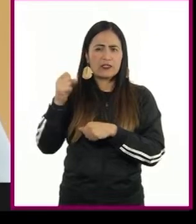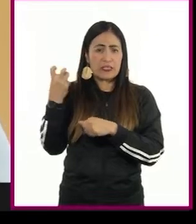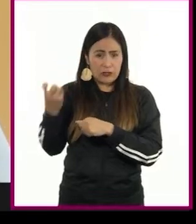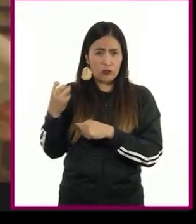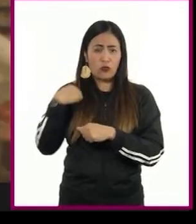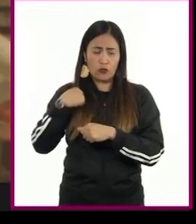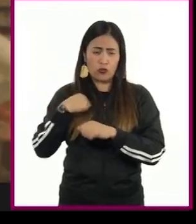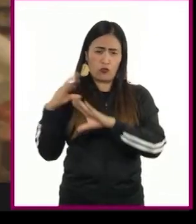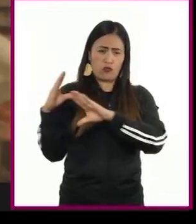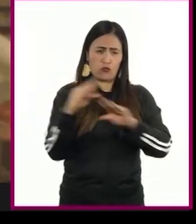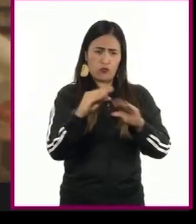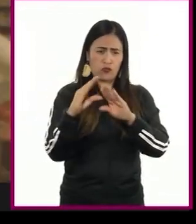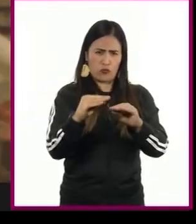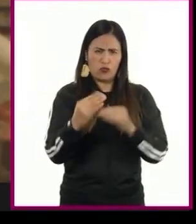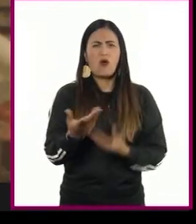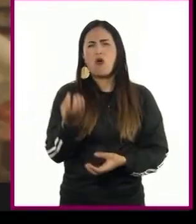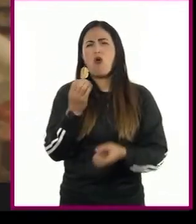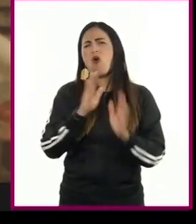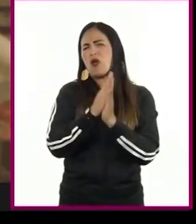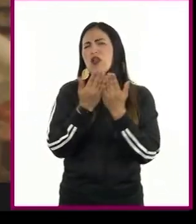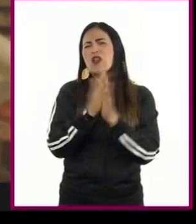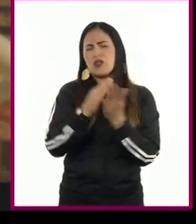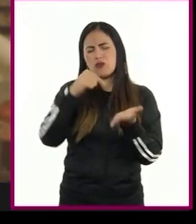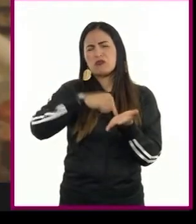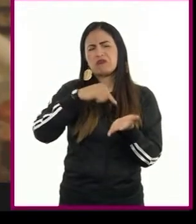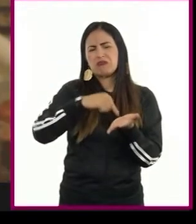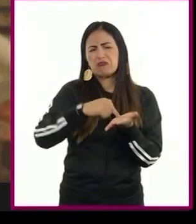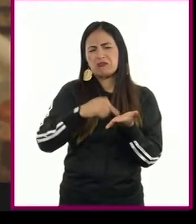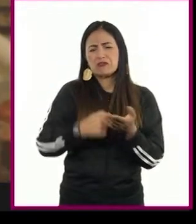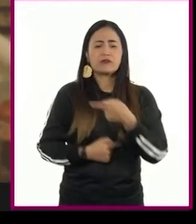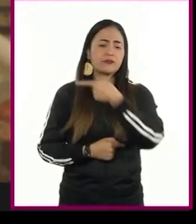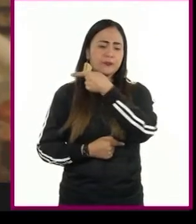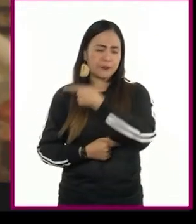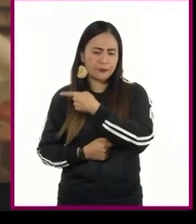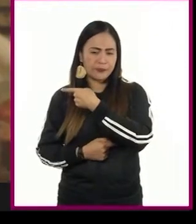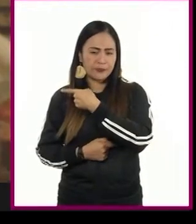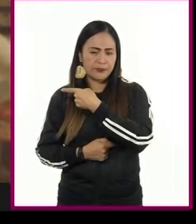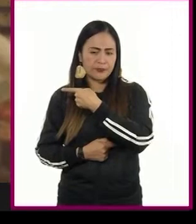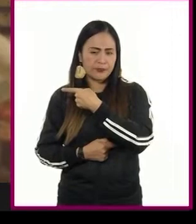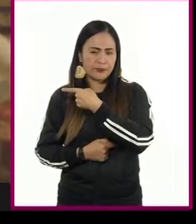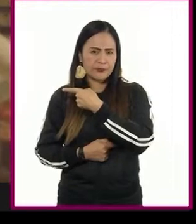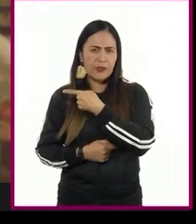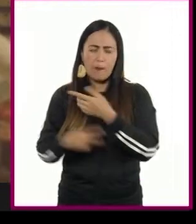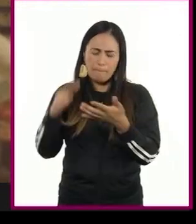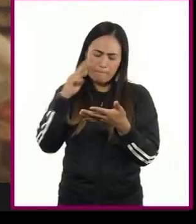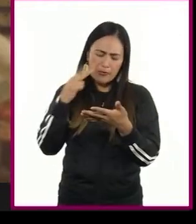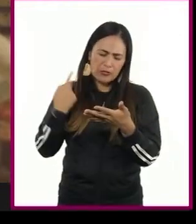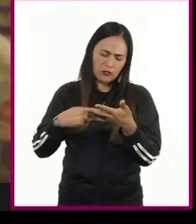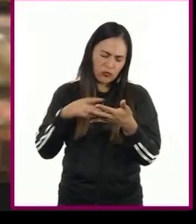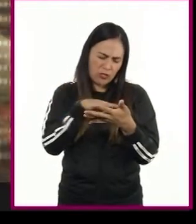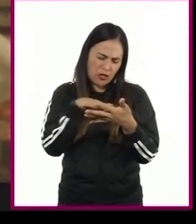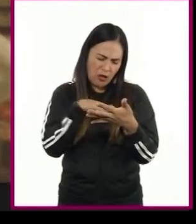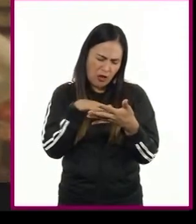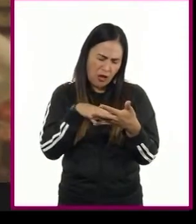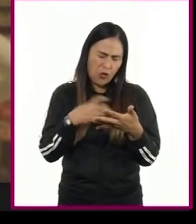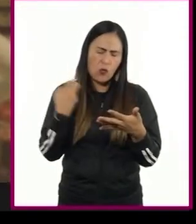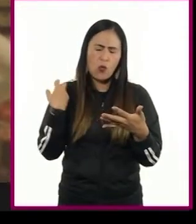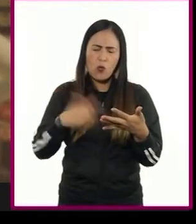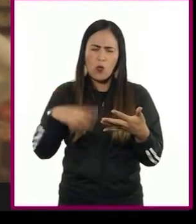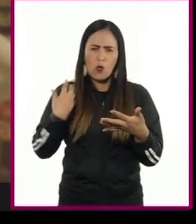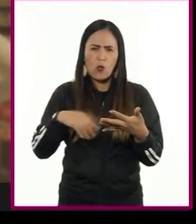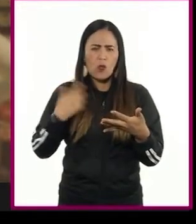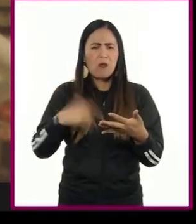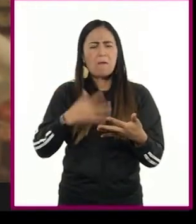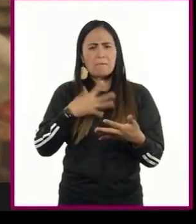sus obras? Una de mis obras, Suma, fue inspiración de varios grandes matemáticos. En esta